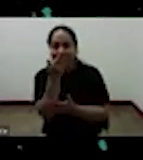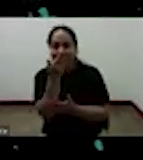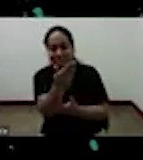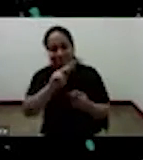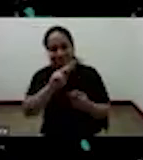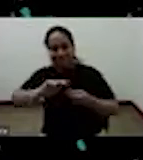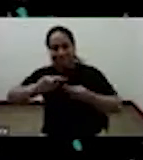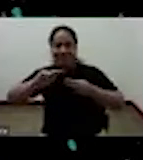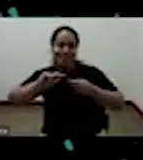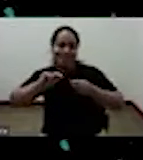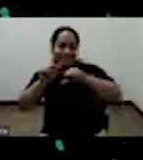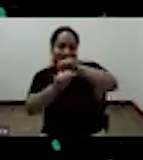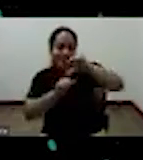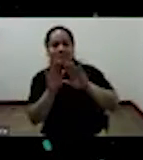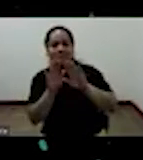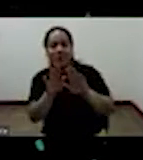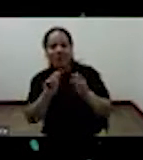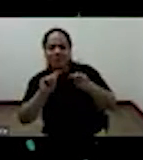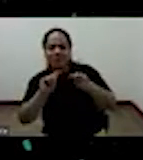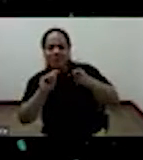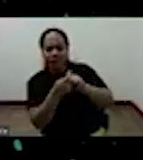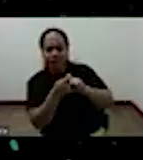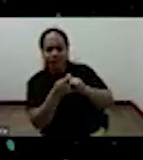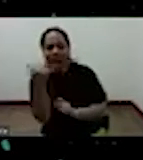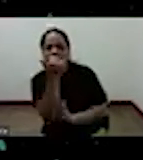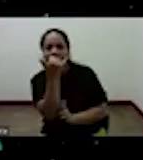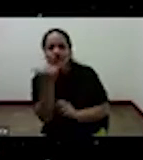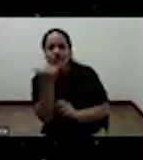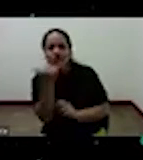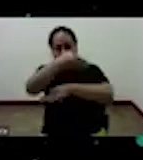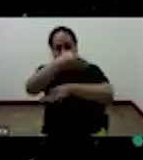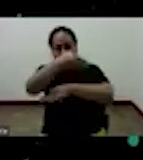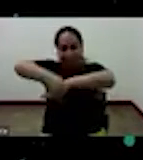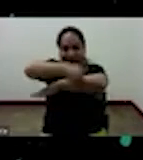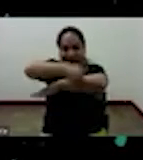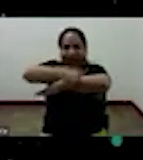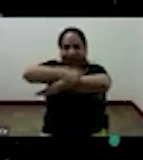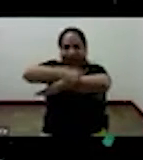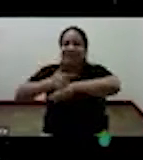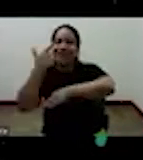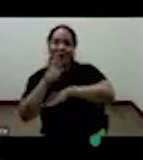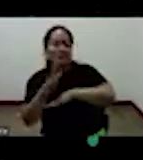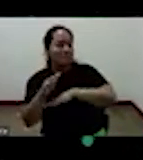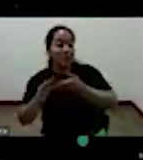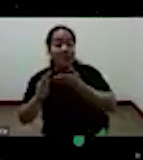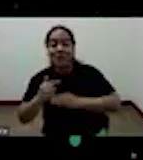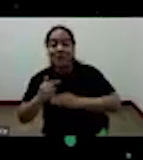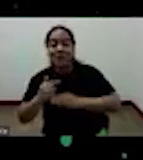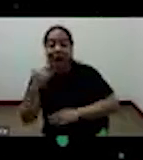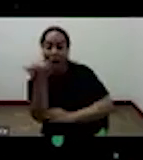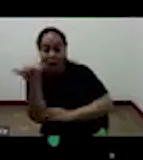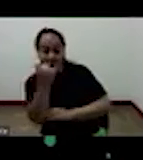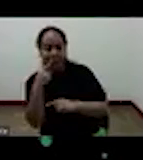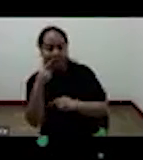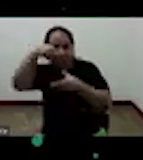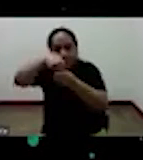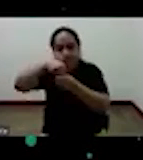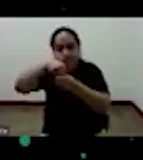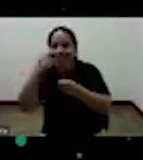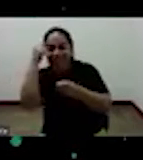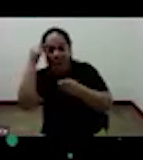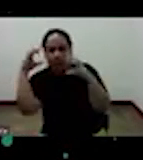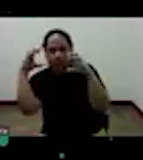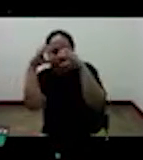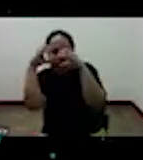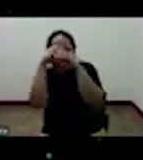en un contenedor azul sobre la calle azul. Obviamente el interior es absolutamente negro y oscuro y